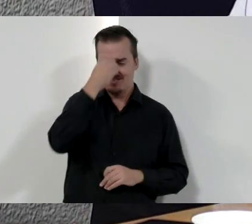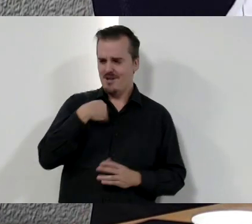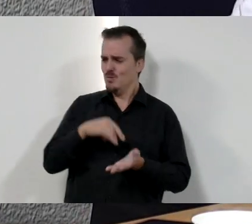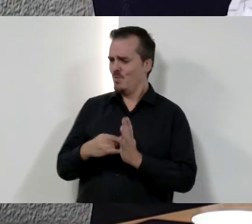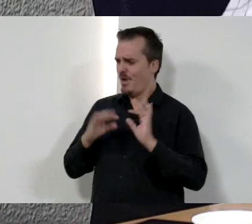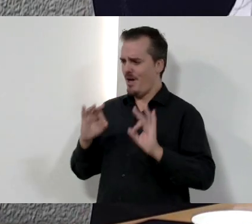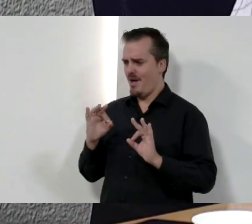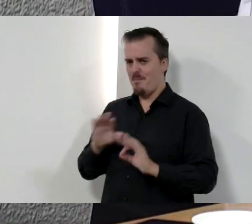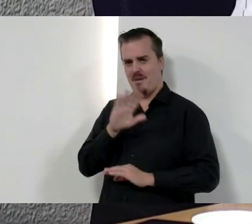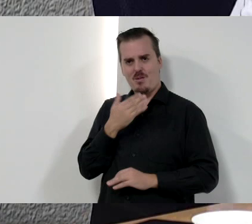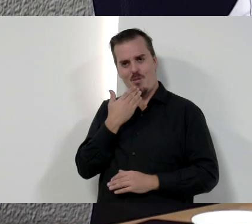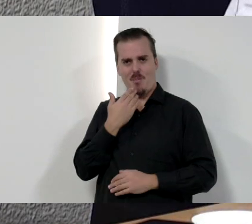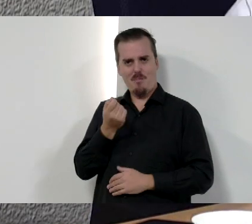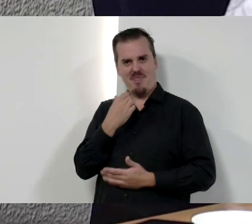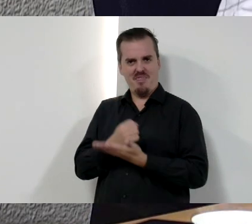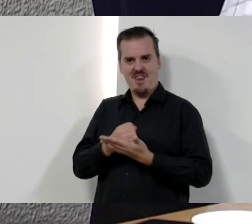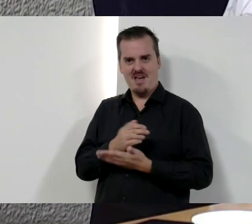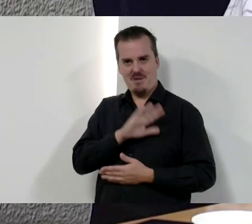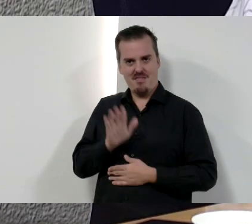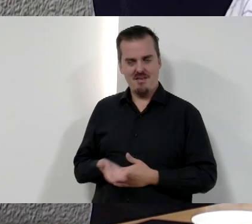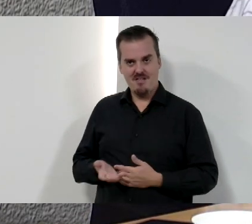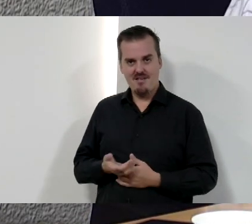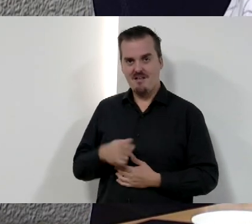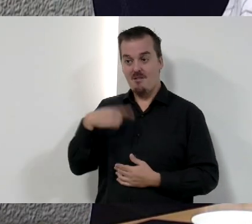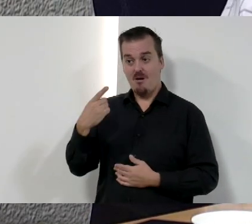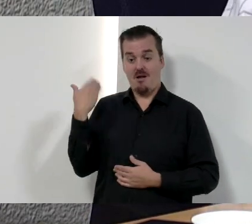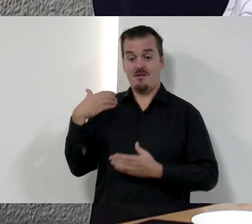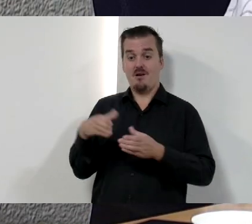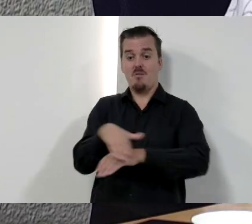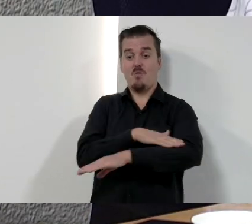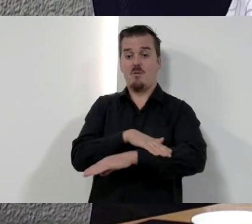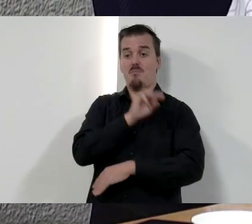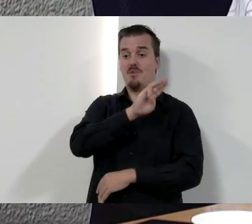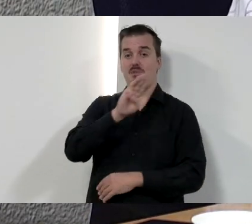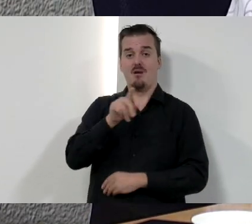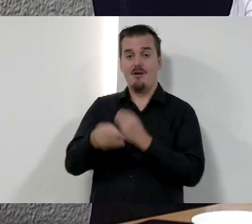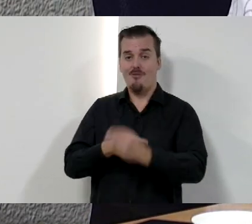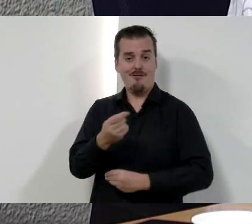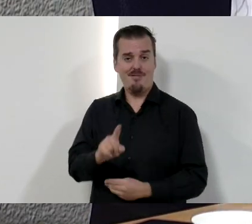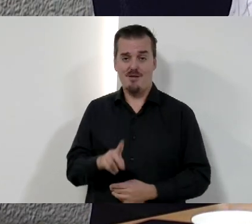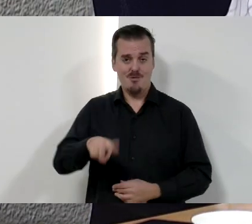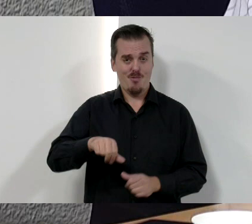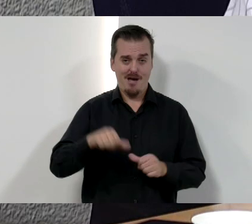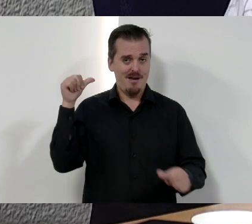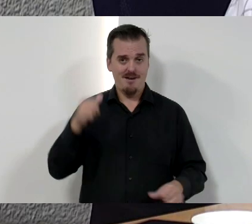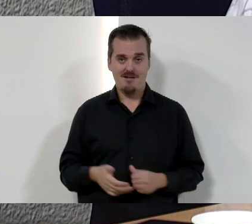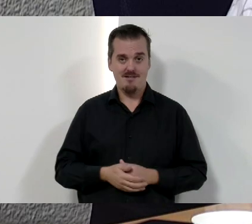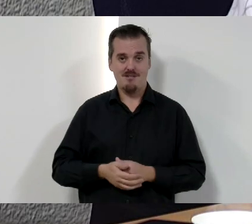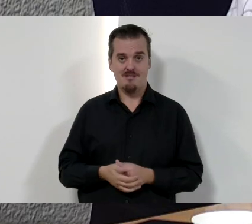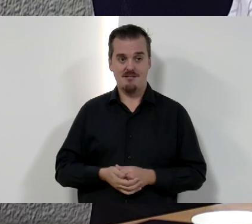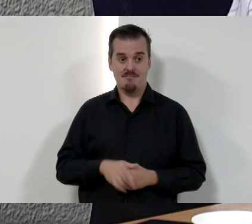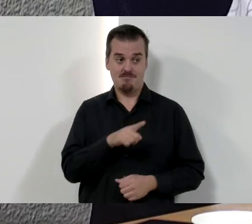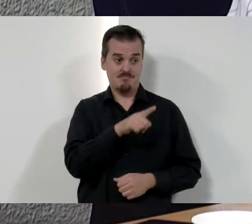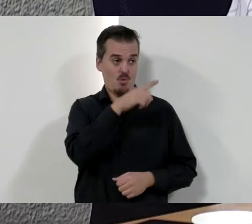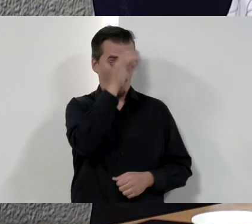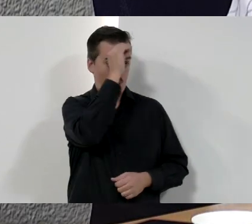apliquemos los demás, usted no, el equipo de gobierno de entonces del Partido Popular no la aplicó nunca. Por lo tanto, ahí la